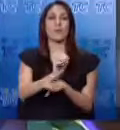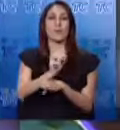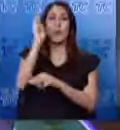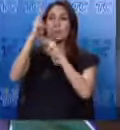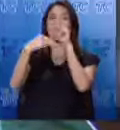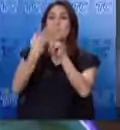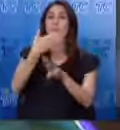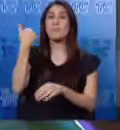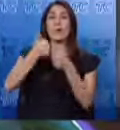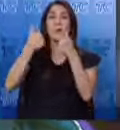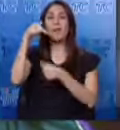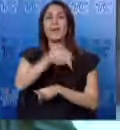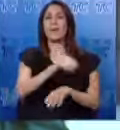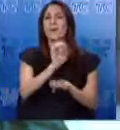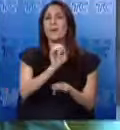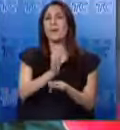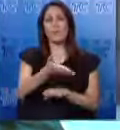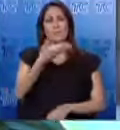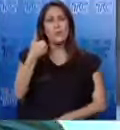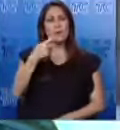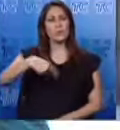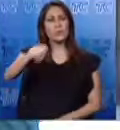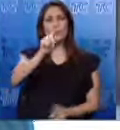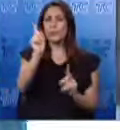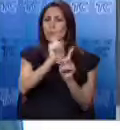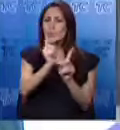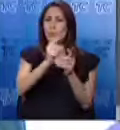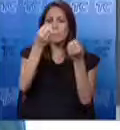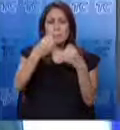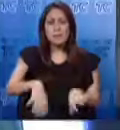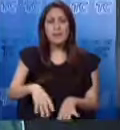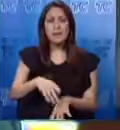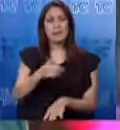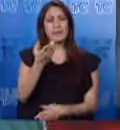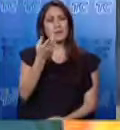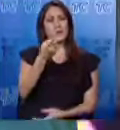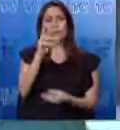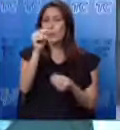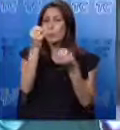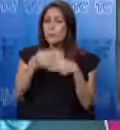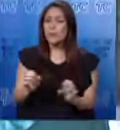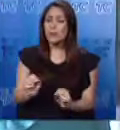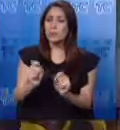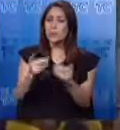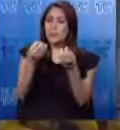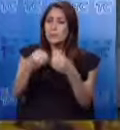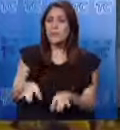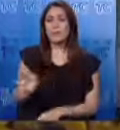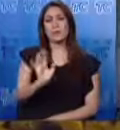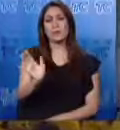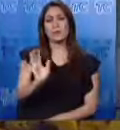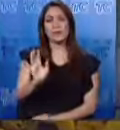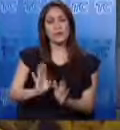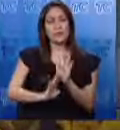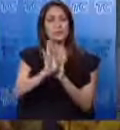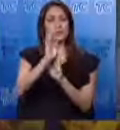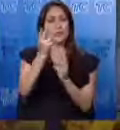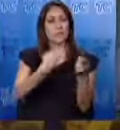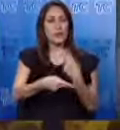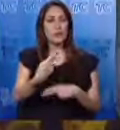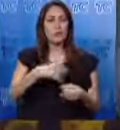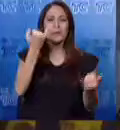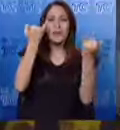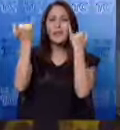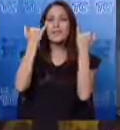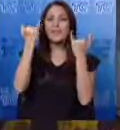del mundo. Jóvenes, no desperdicien esa maravillosa oportunidad de sacar adelante emprendimientos